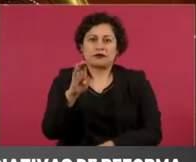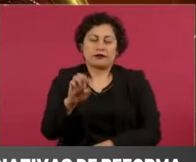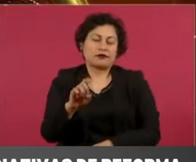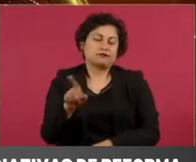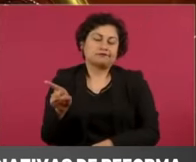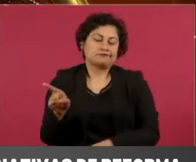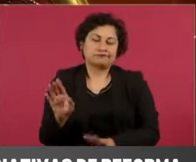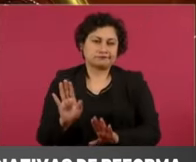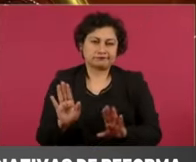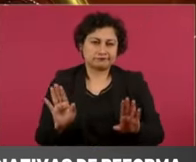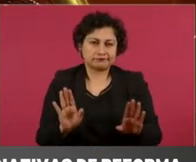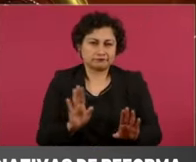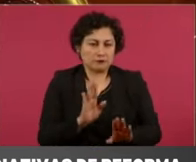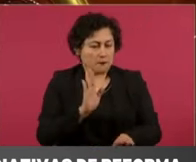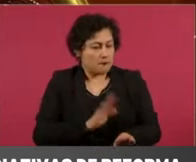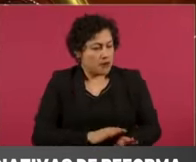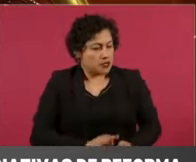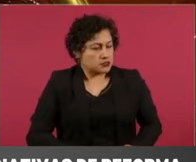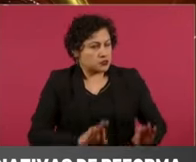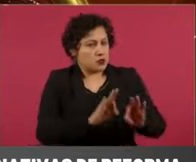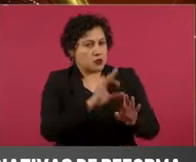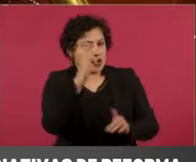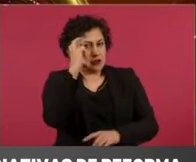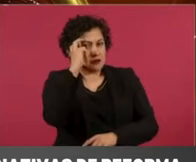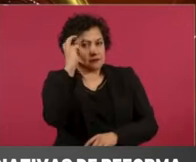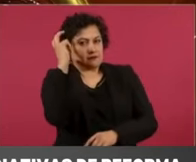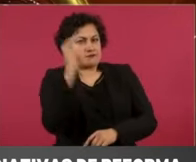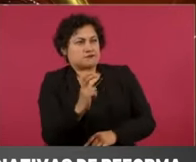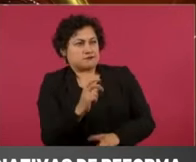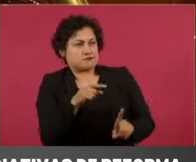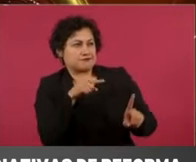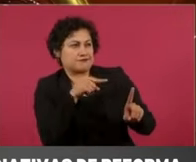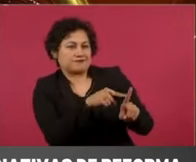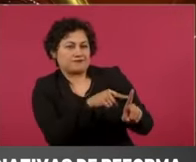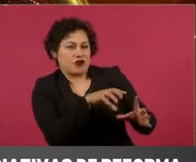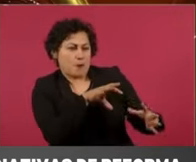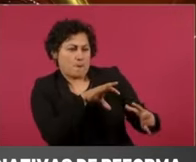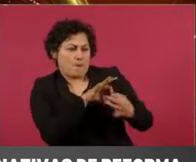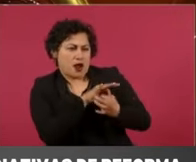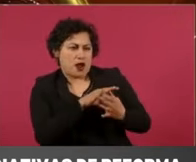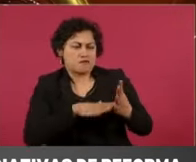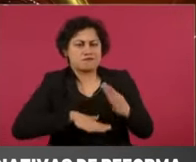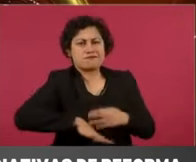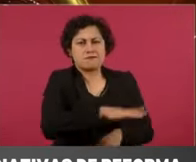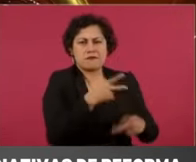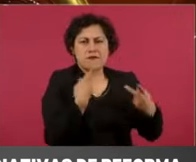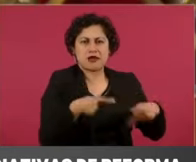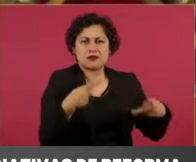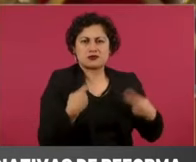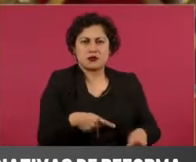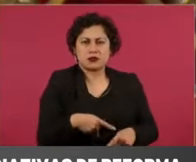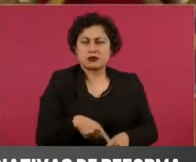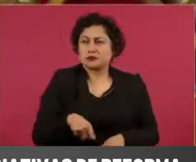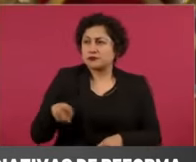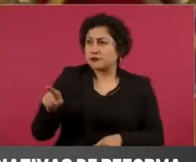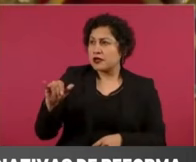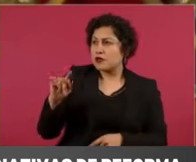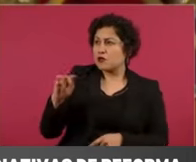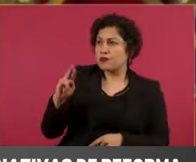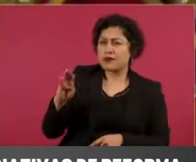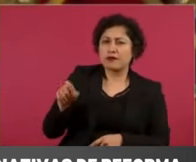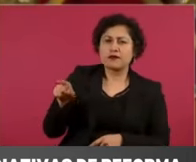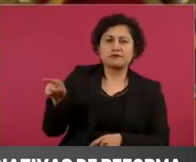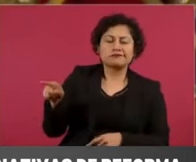el general realista representaba a la élite, a los de arriba, y solo